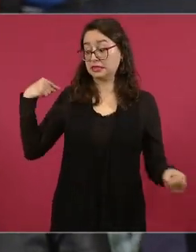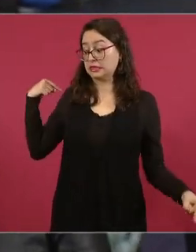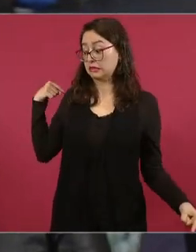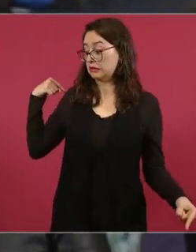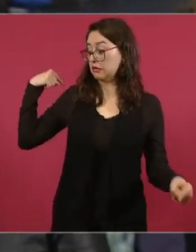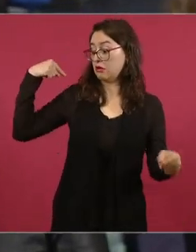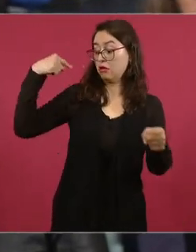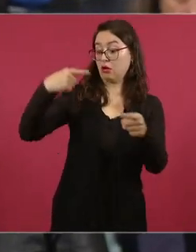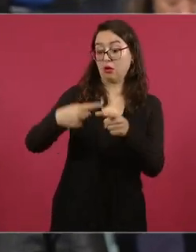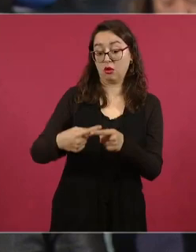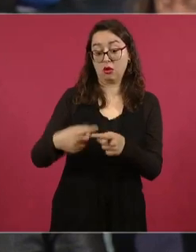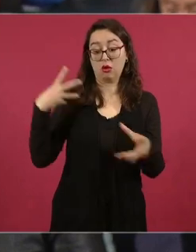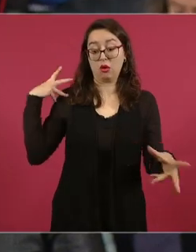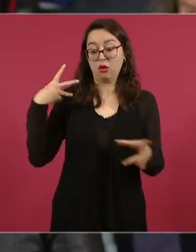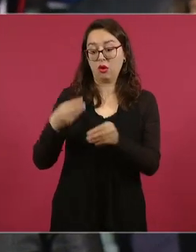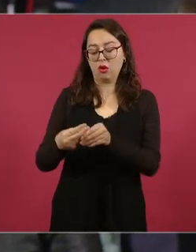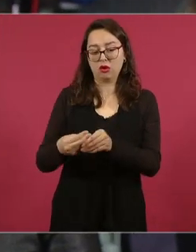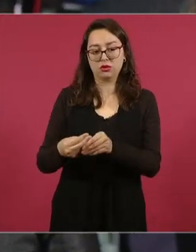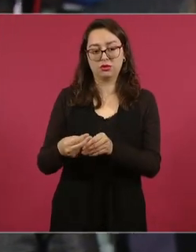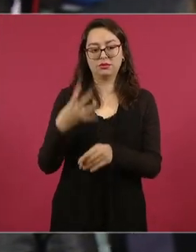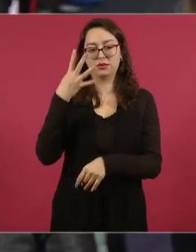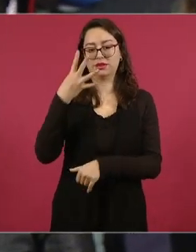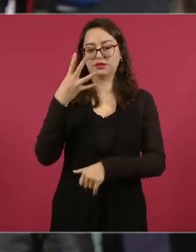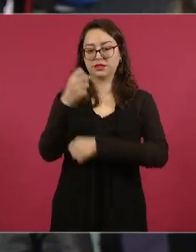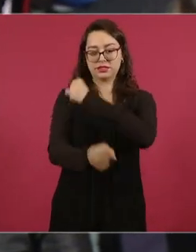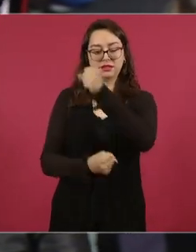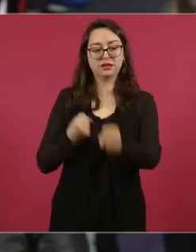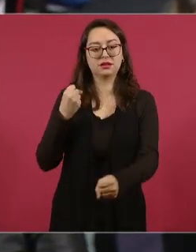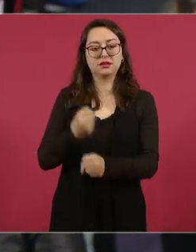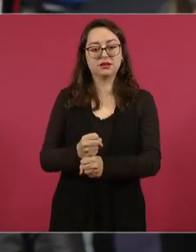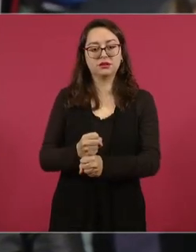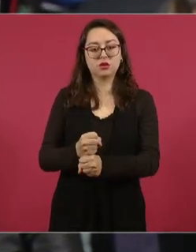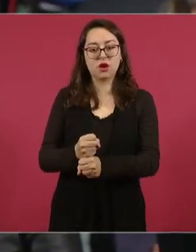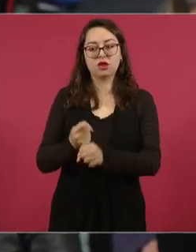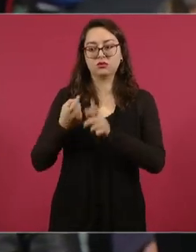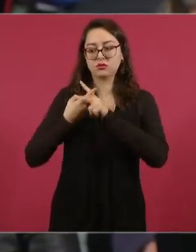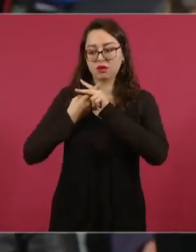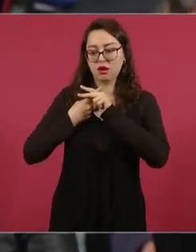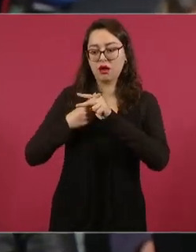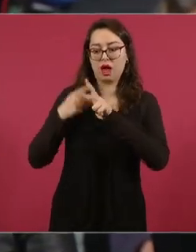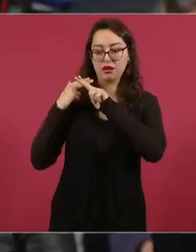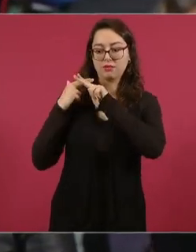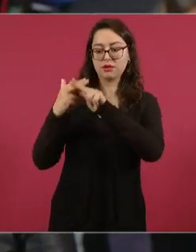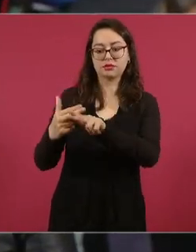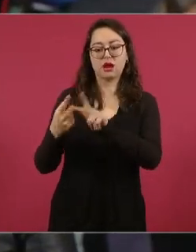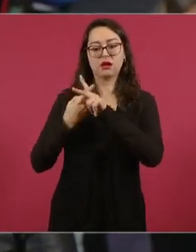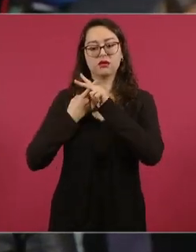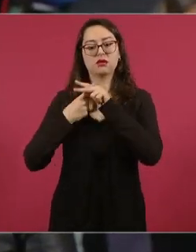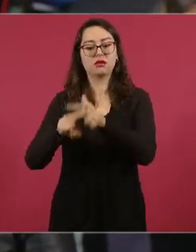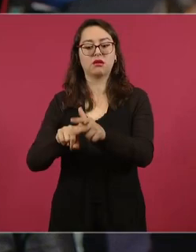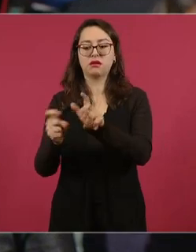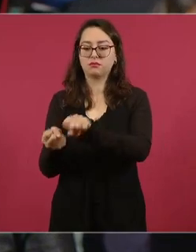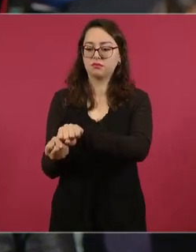fue la pandemia de COVID-19 en México. Ahorita que he estado escuchando las intervenciones, que he estado